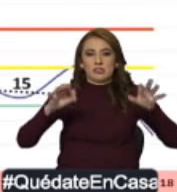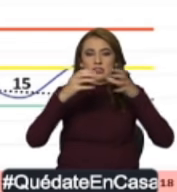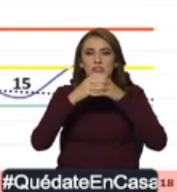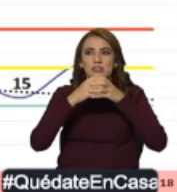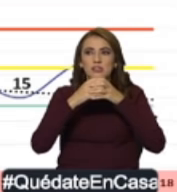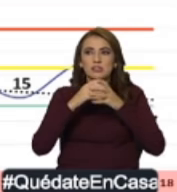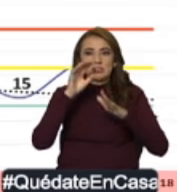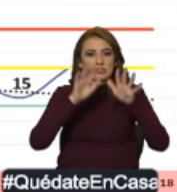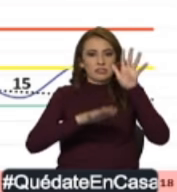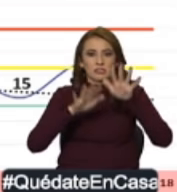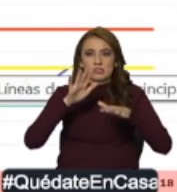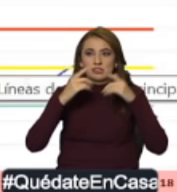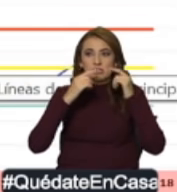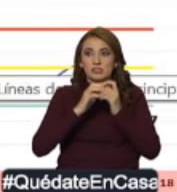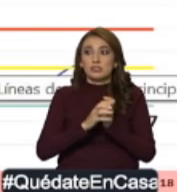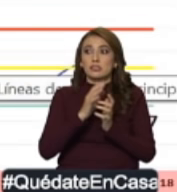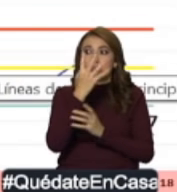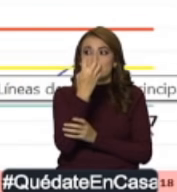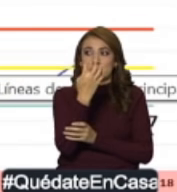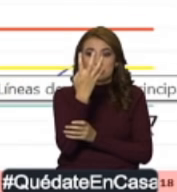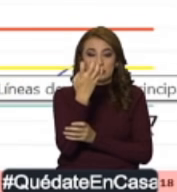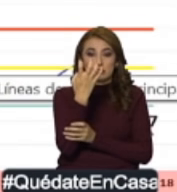a un promedio de